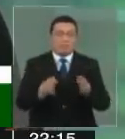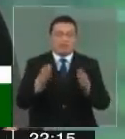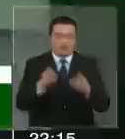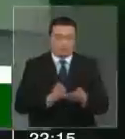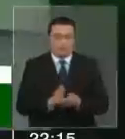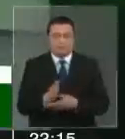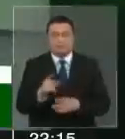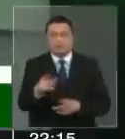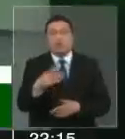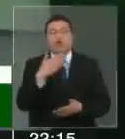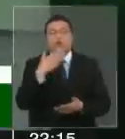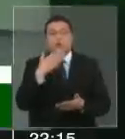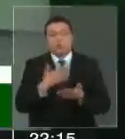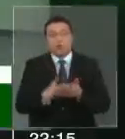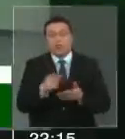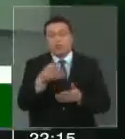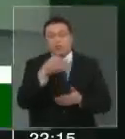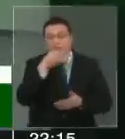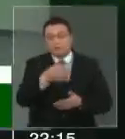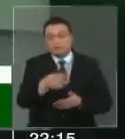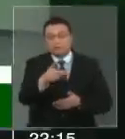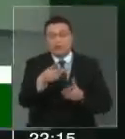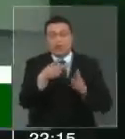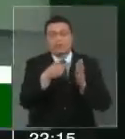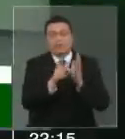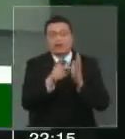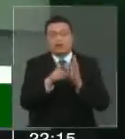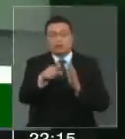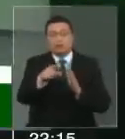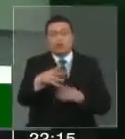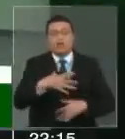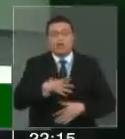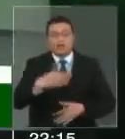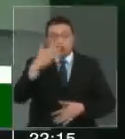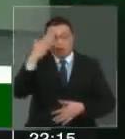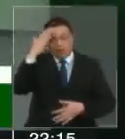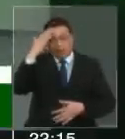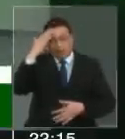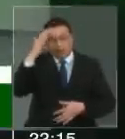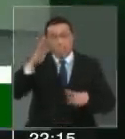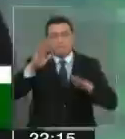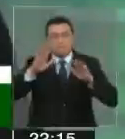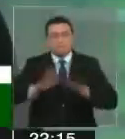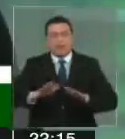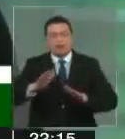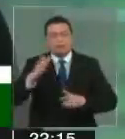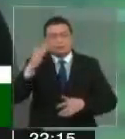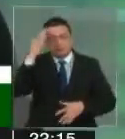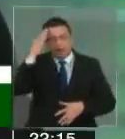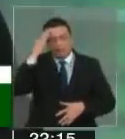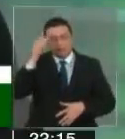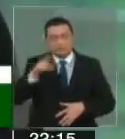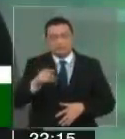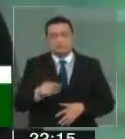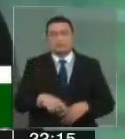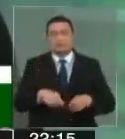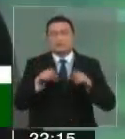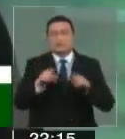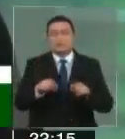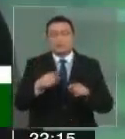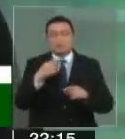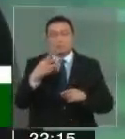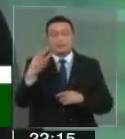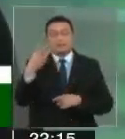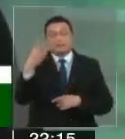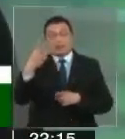¿Y cuándo recibes tú el diagnóstico de que Tomás tiene parálisis cerebral? Meses después. Tomasito ya tenía